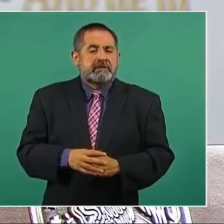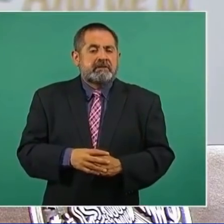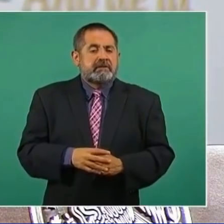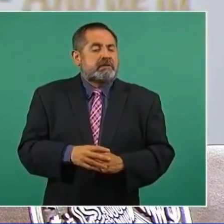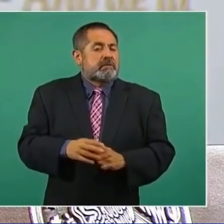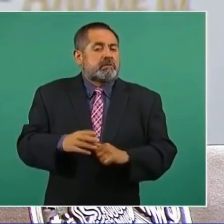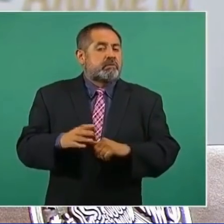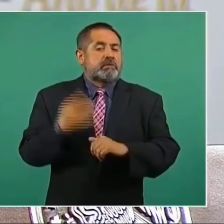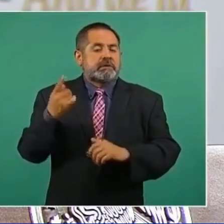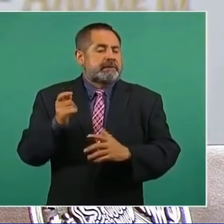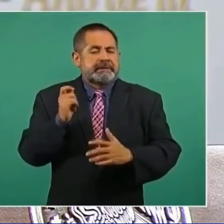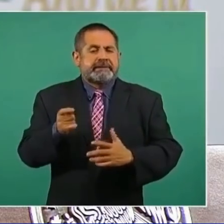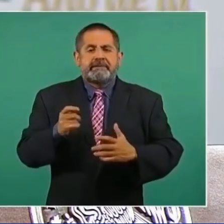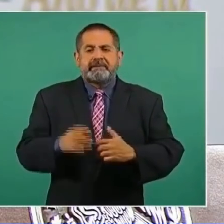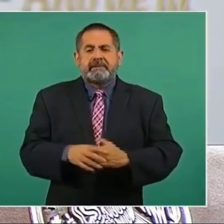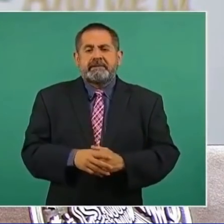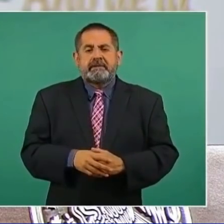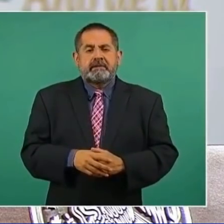porque